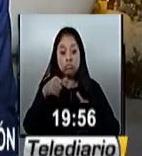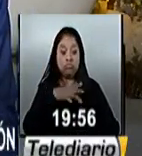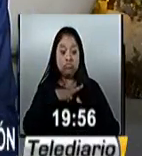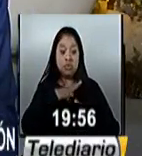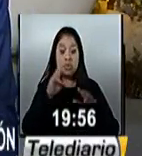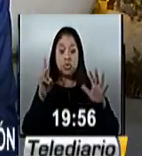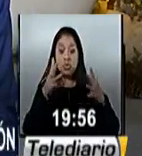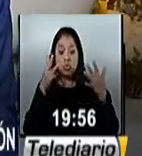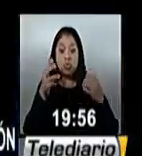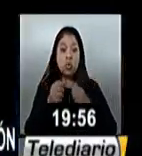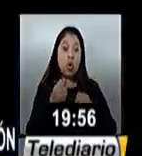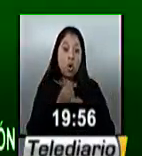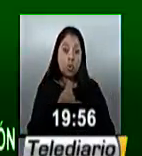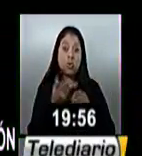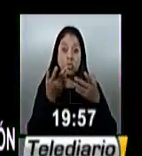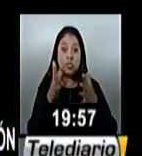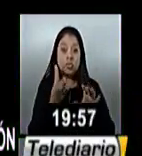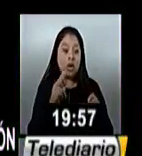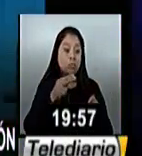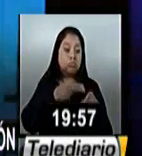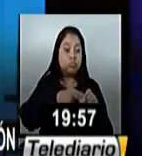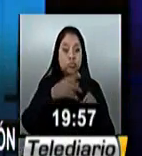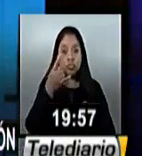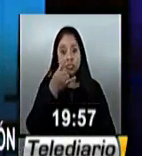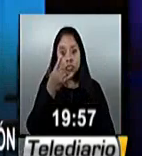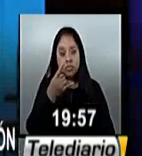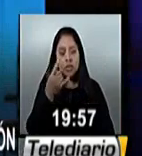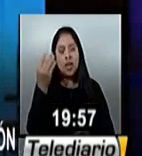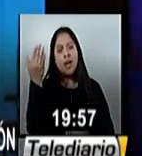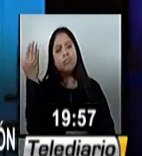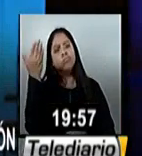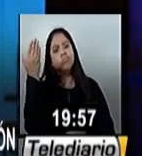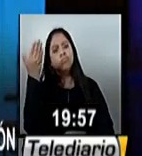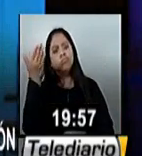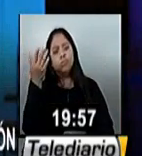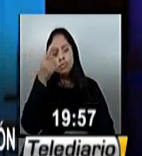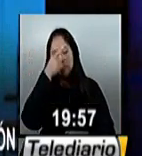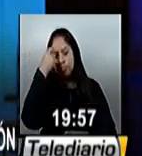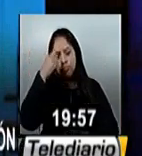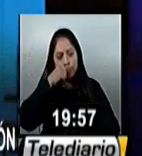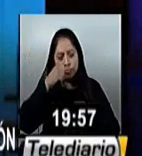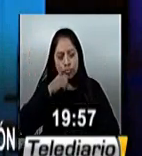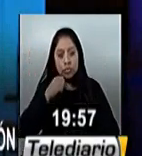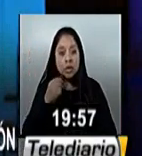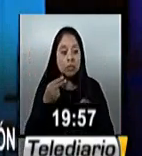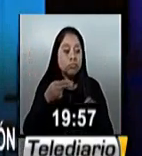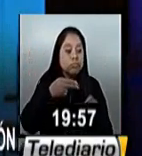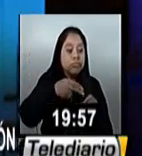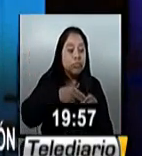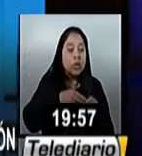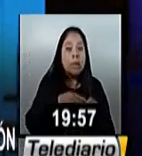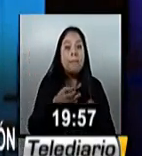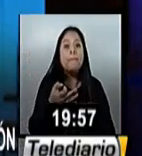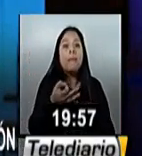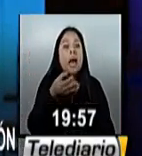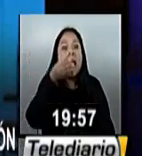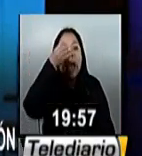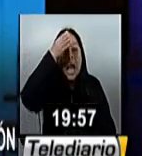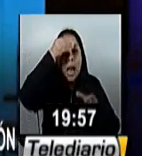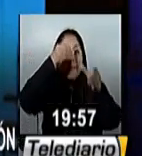universitaria capacitarse para el trabajo en calidad de aprendices en una